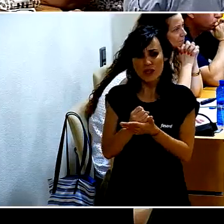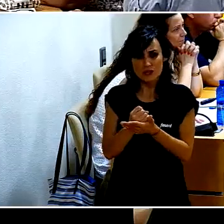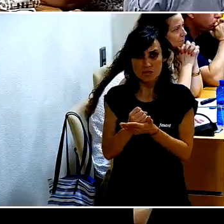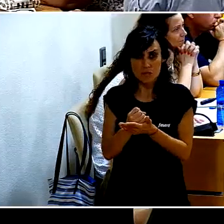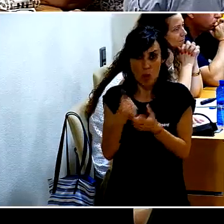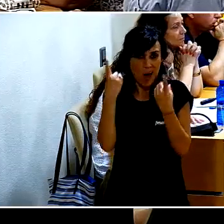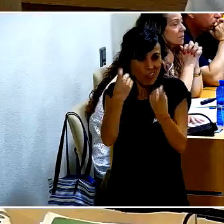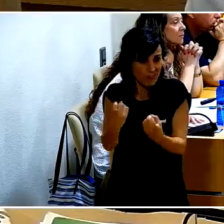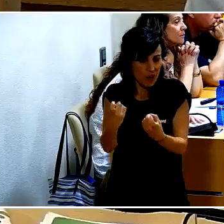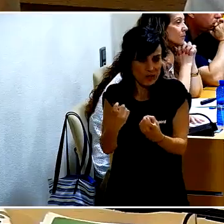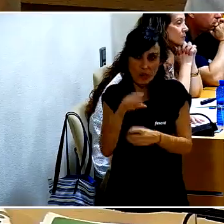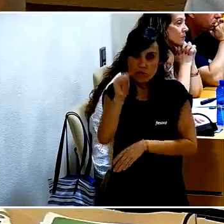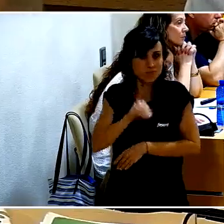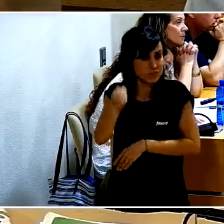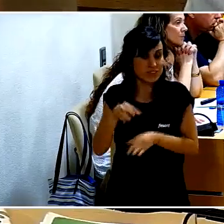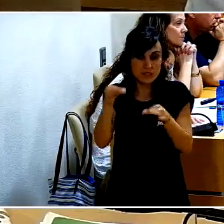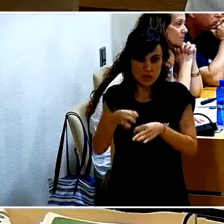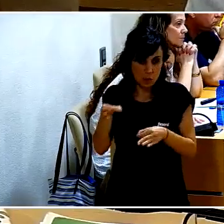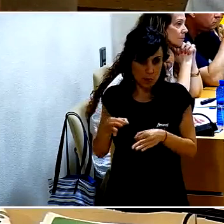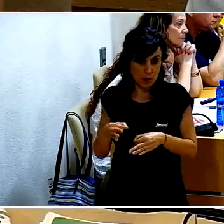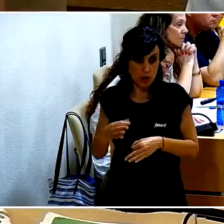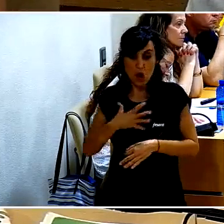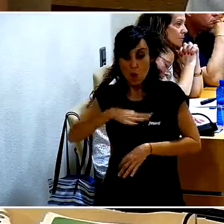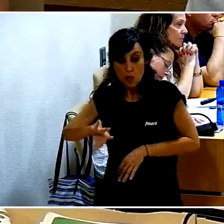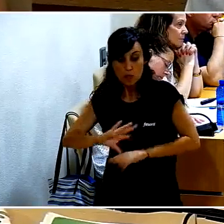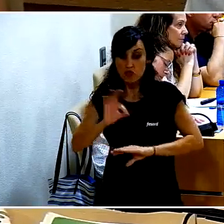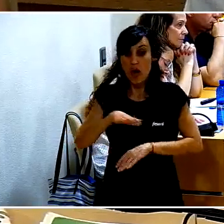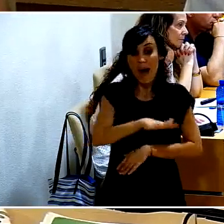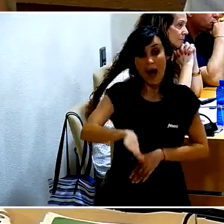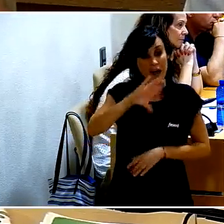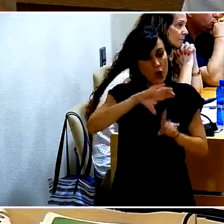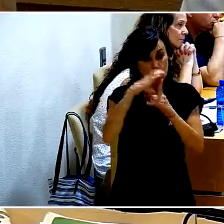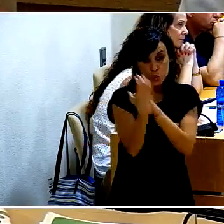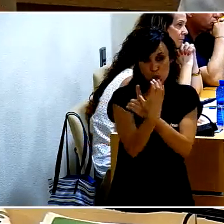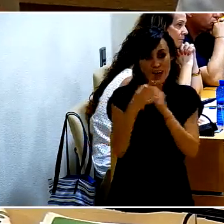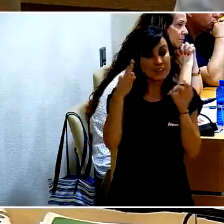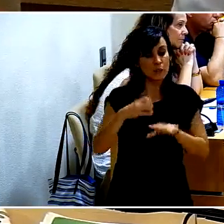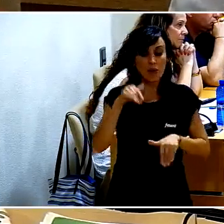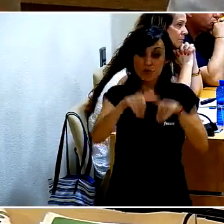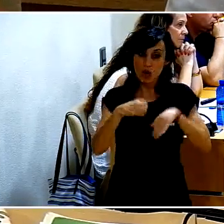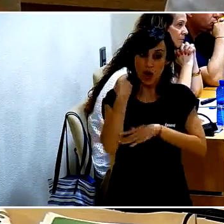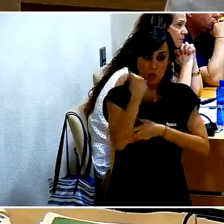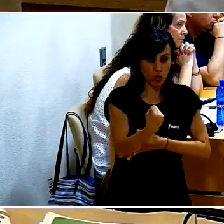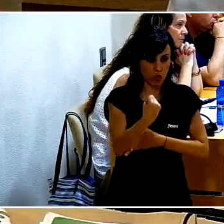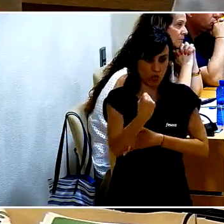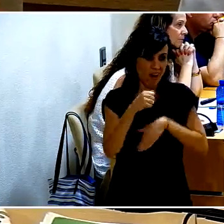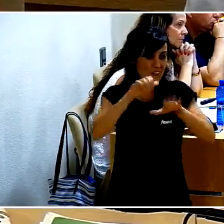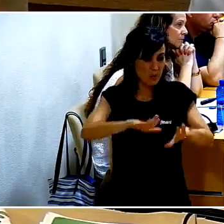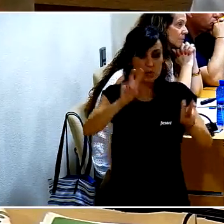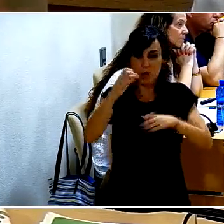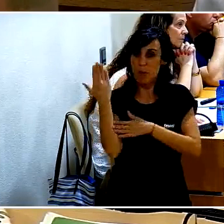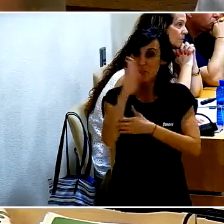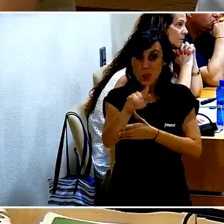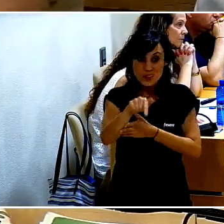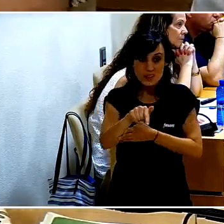necesarias, tanto Podeu como el área de cultura votará y apoyará favorablemente estas propuestas